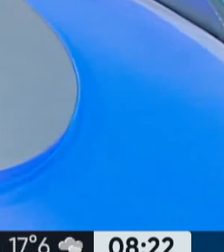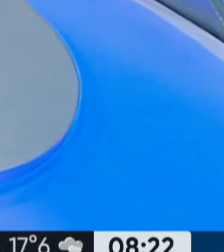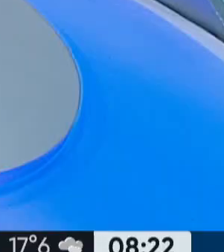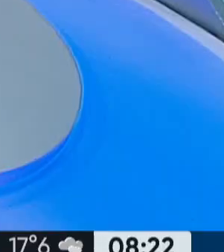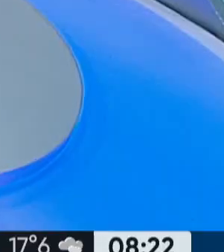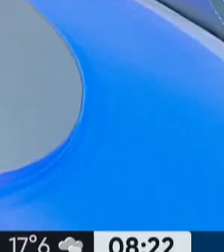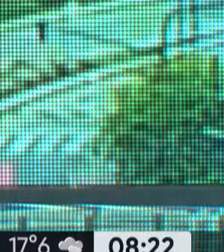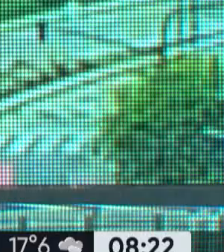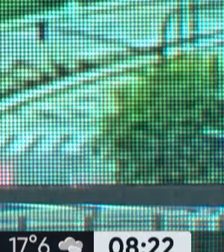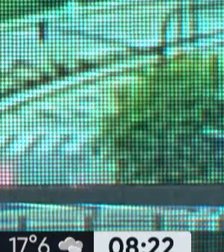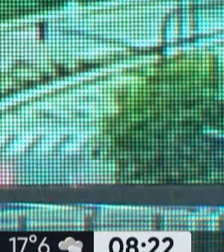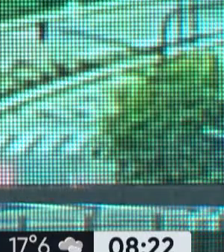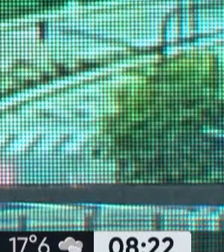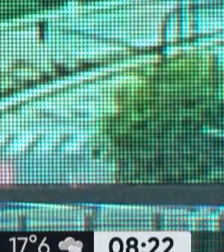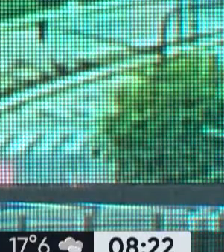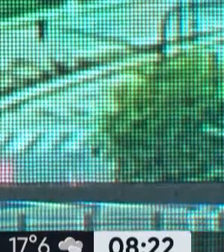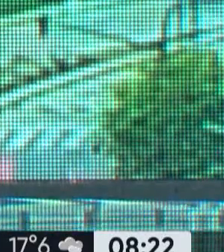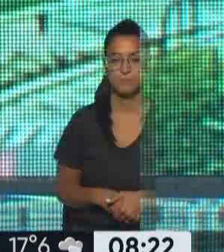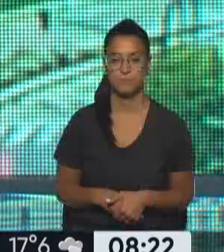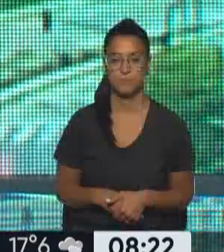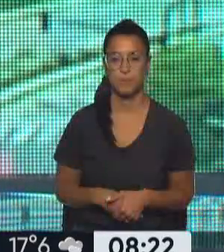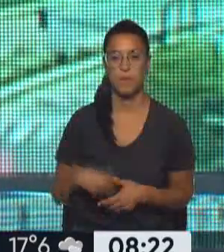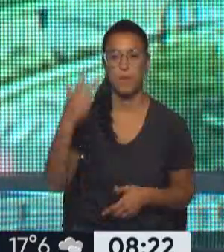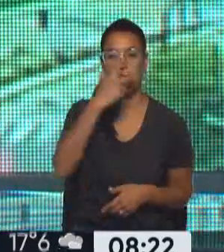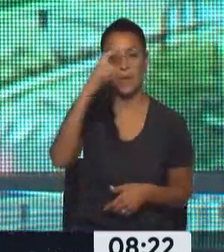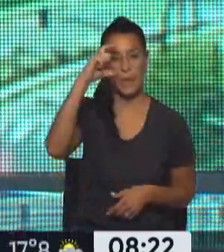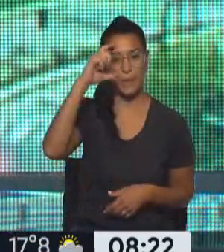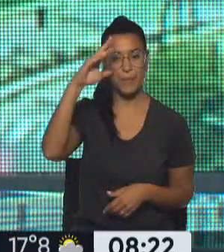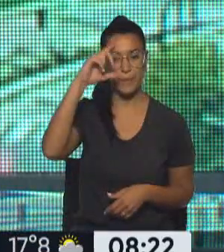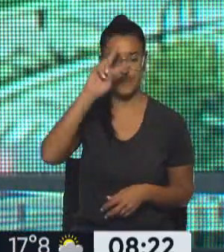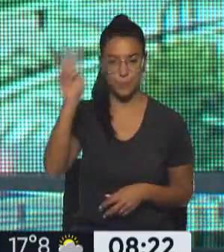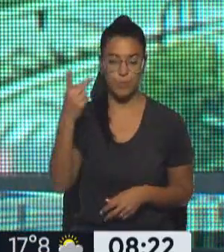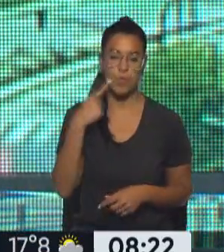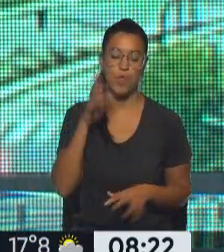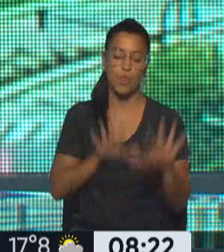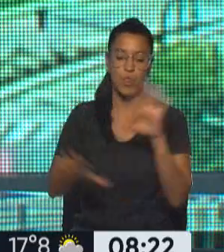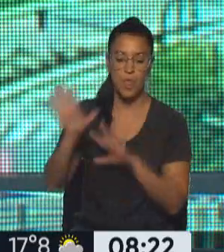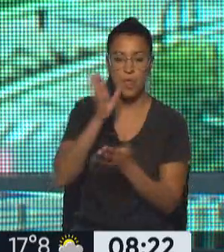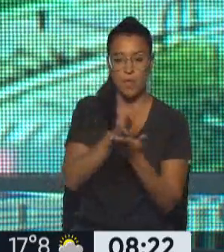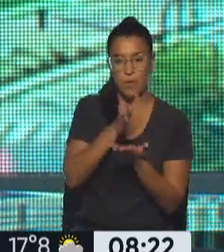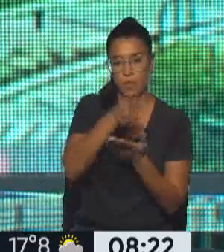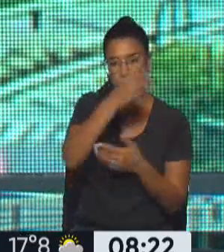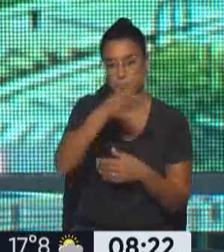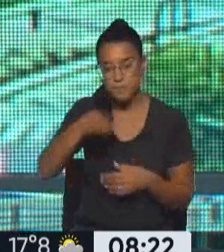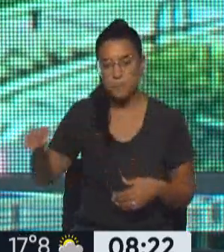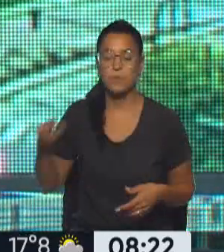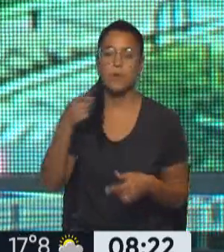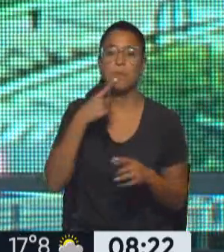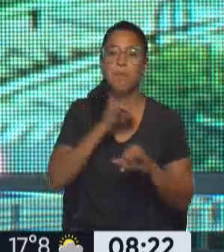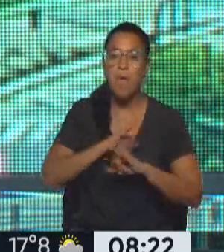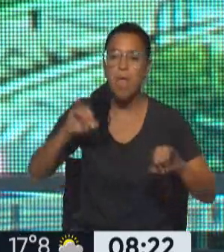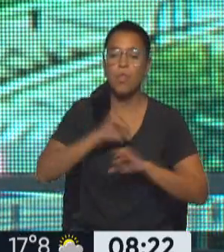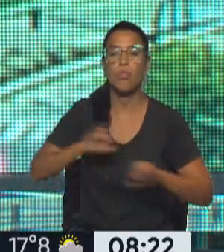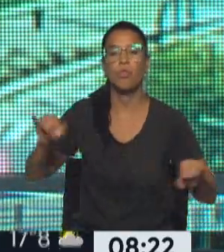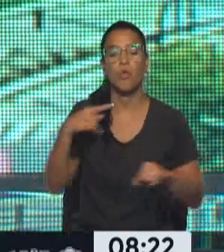Murió Eve de Bonafini y durante este fin de semana organismos de derechos humanos, dirigentes políticos, sociales, medios de comunicación